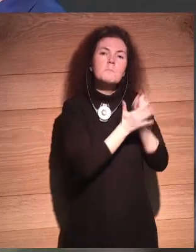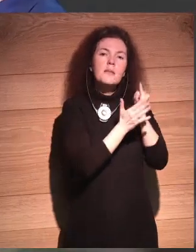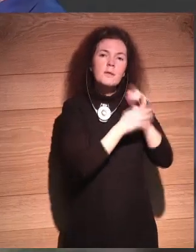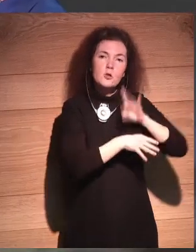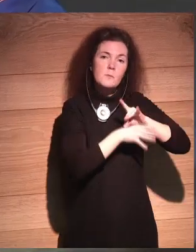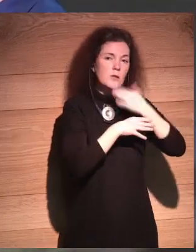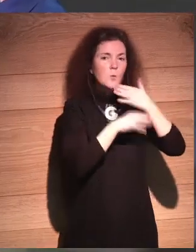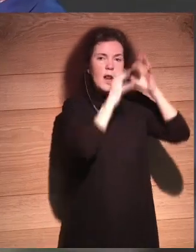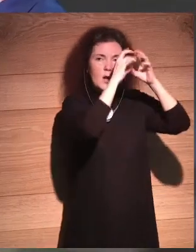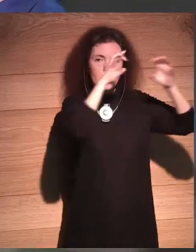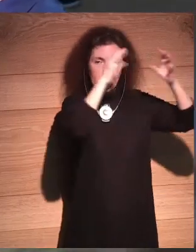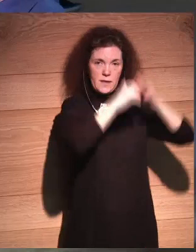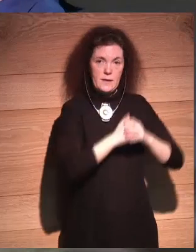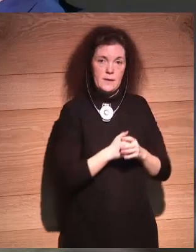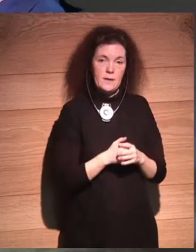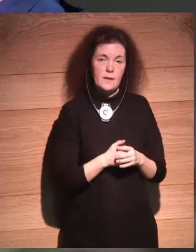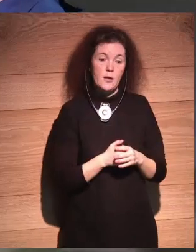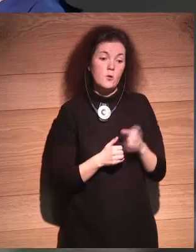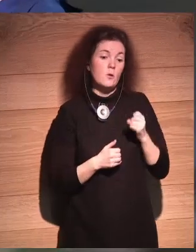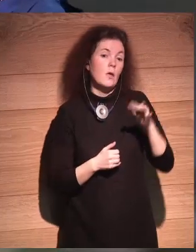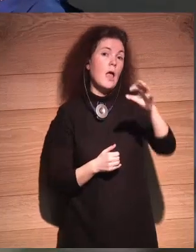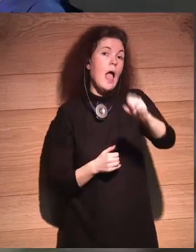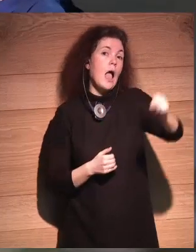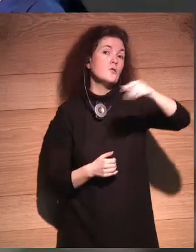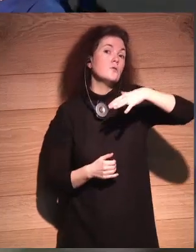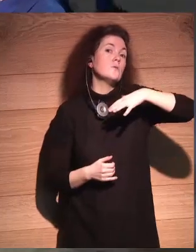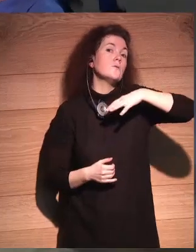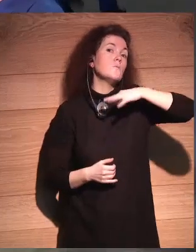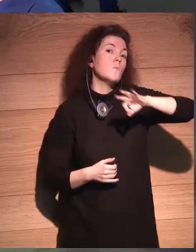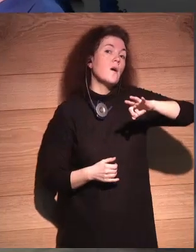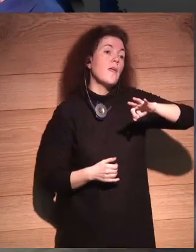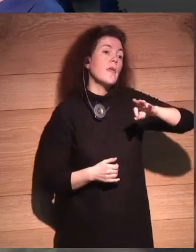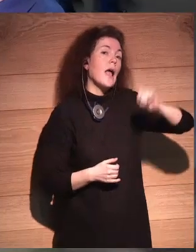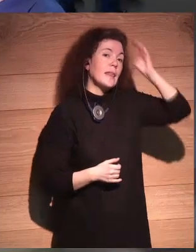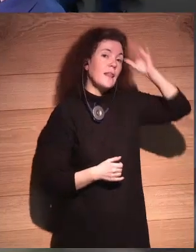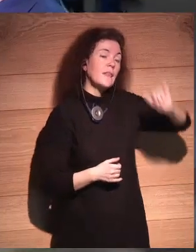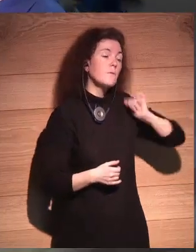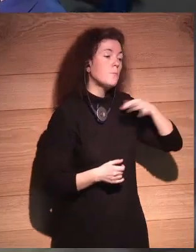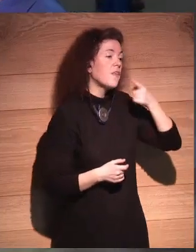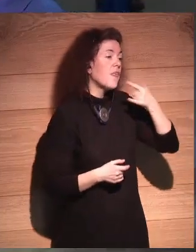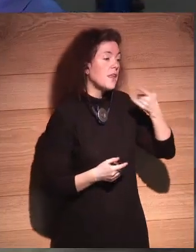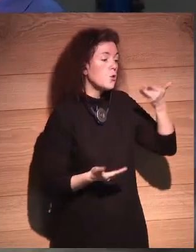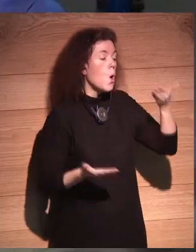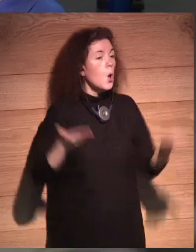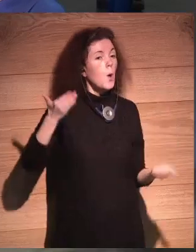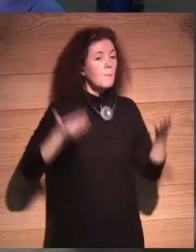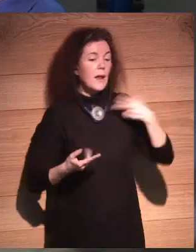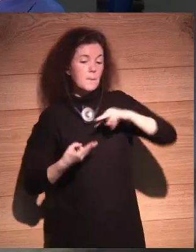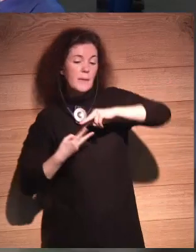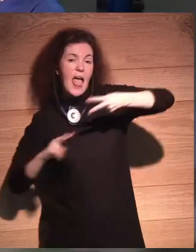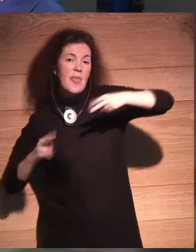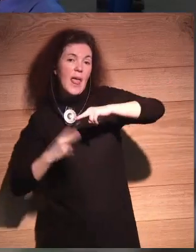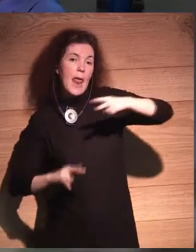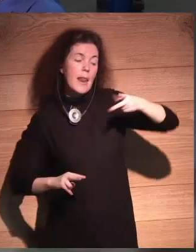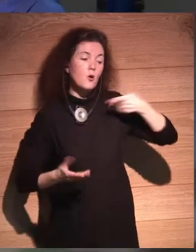nube. Y en unos años podemos decir a una inteligencia artificial que compare mi genoma o mi